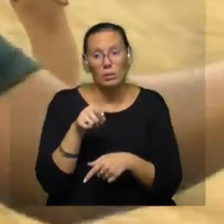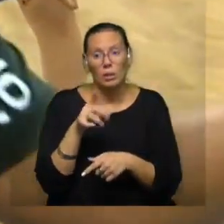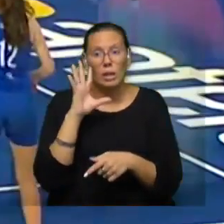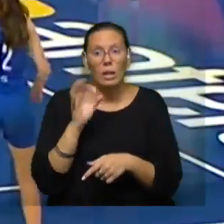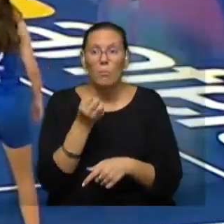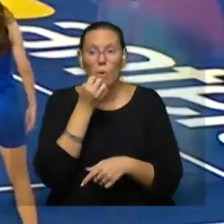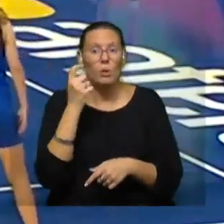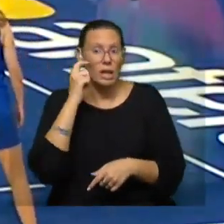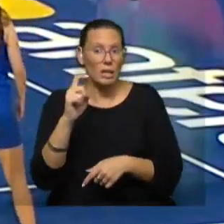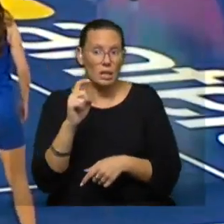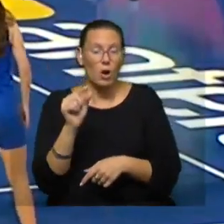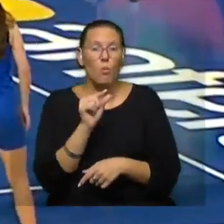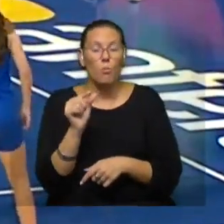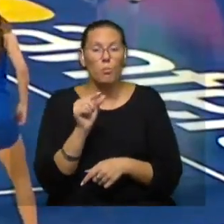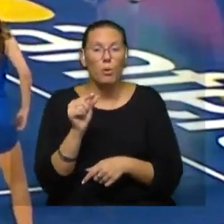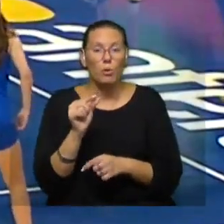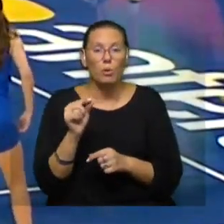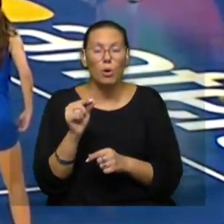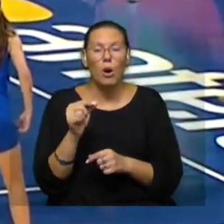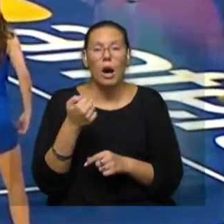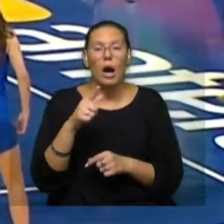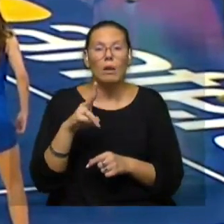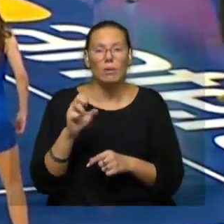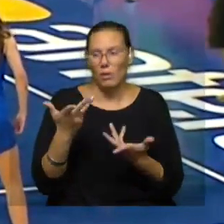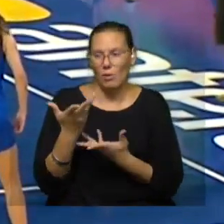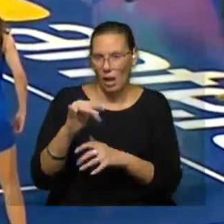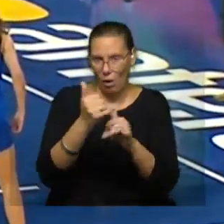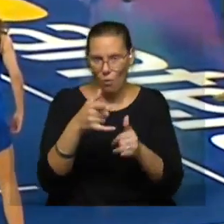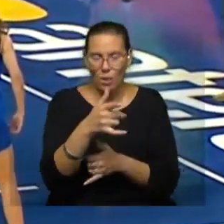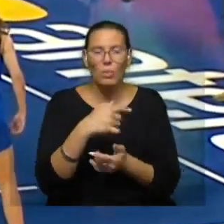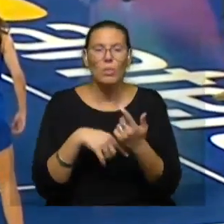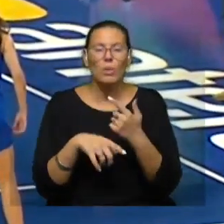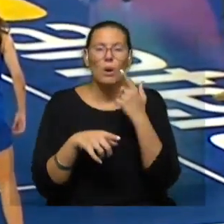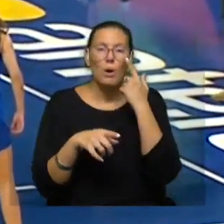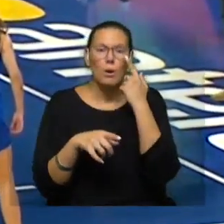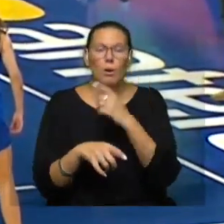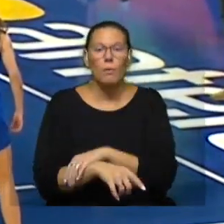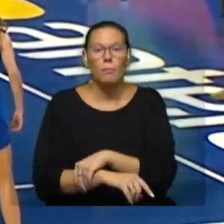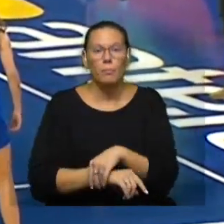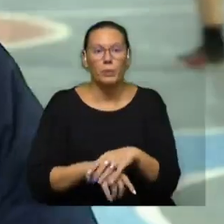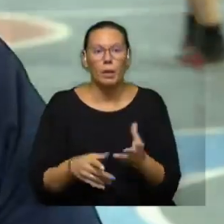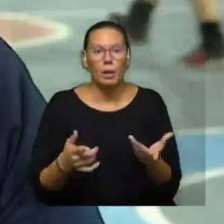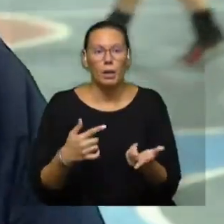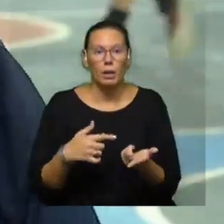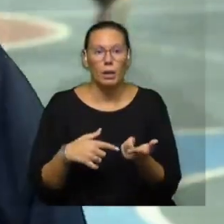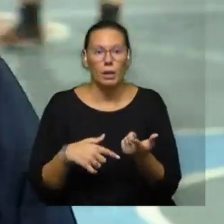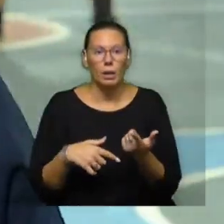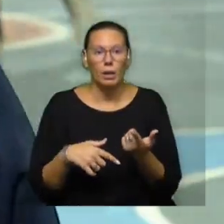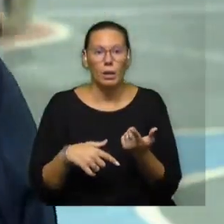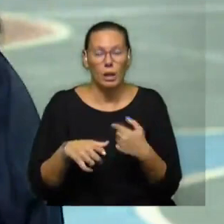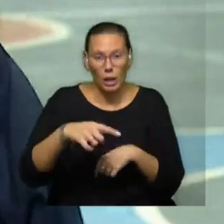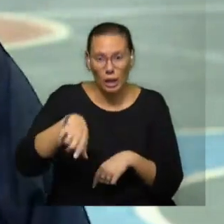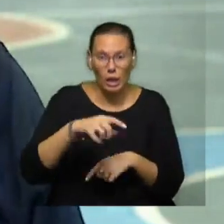pareció buena la idea. Un poco el mentor de esto es Álvaro, que ahora está en cancha. Pero nada, se dieron ellos,